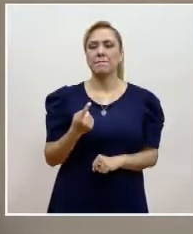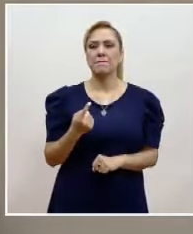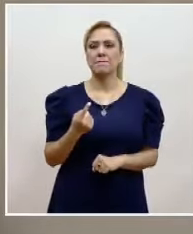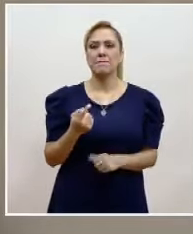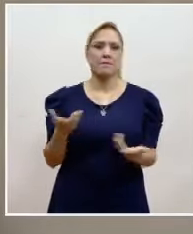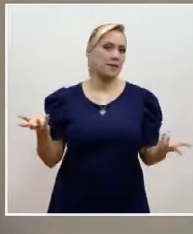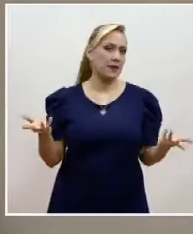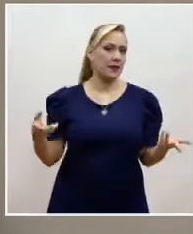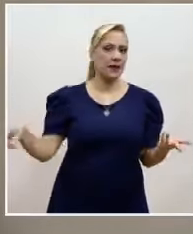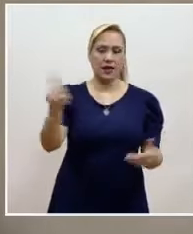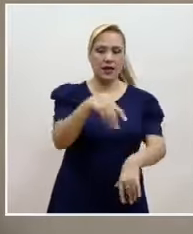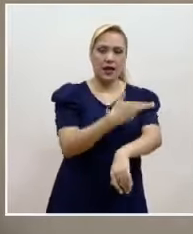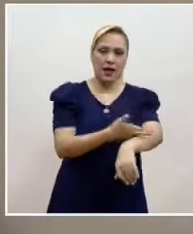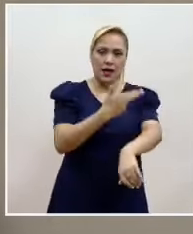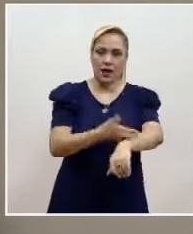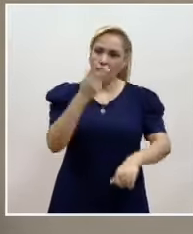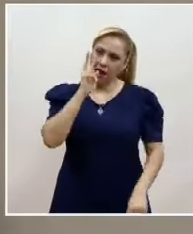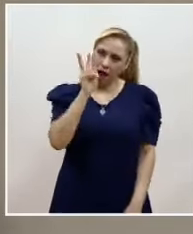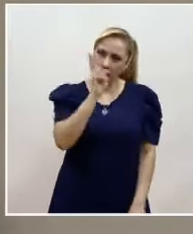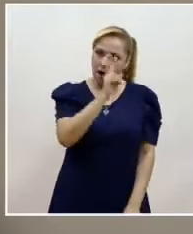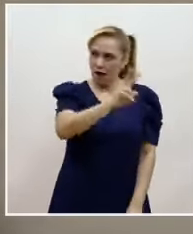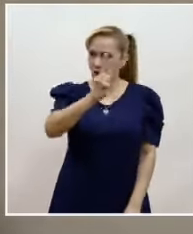en los sistemas de gestión,